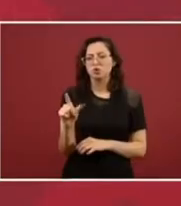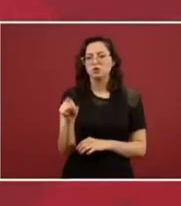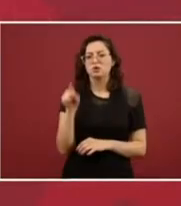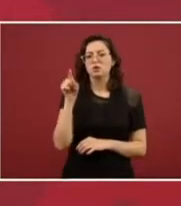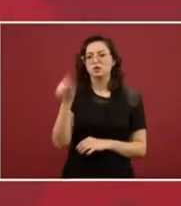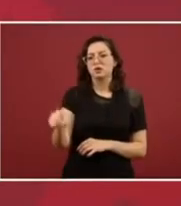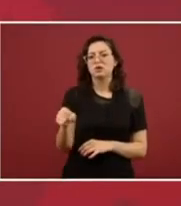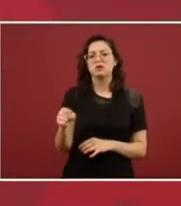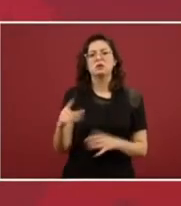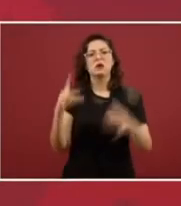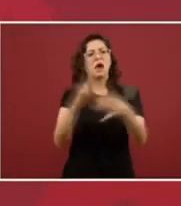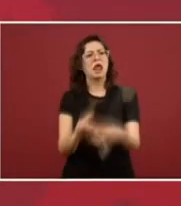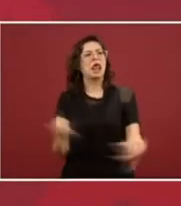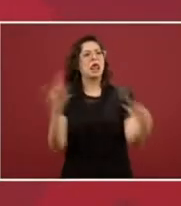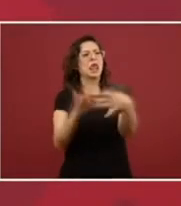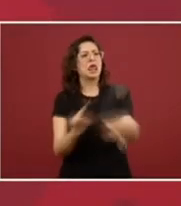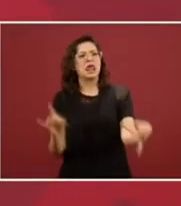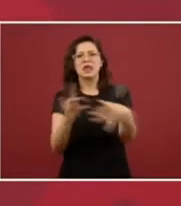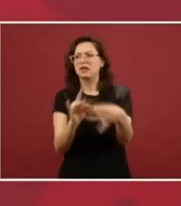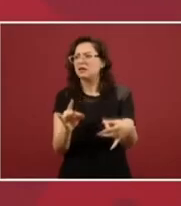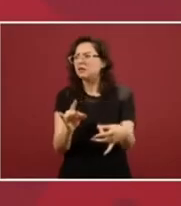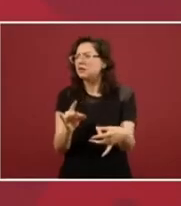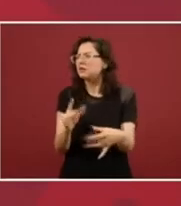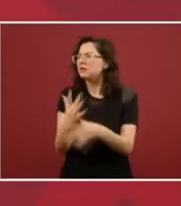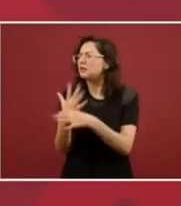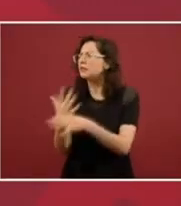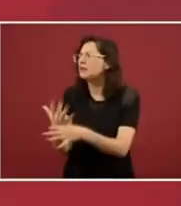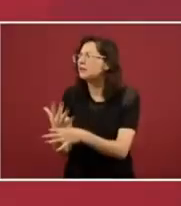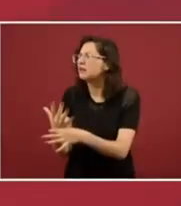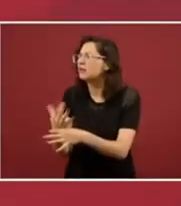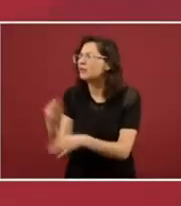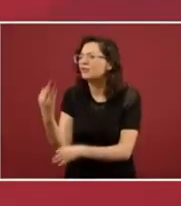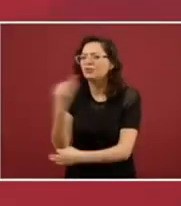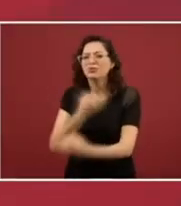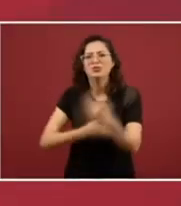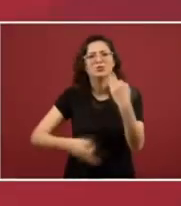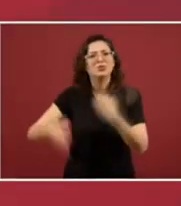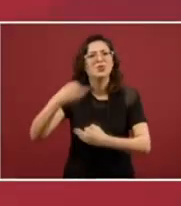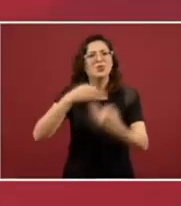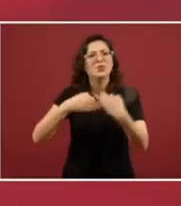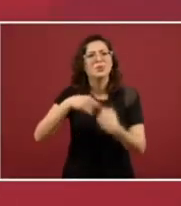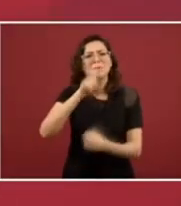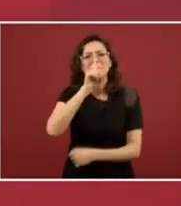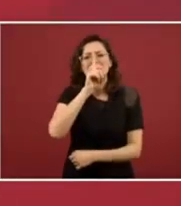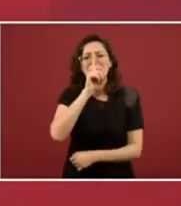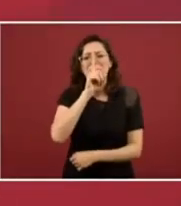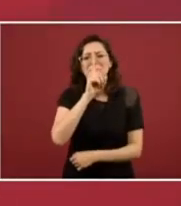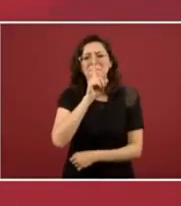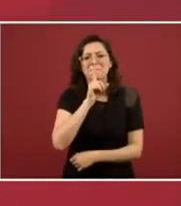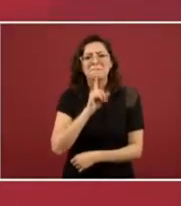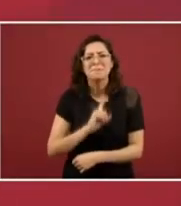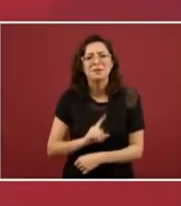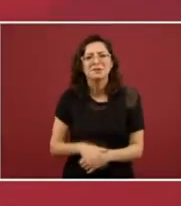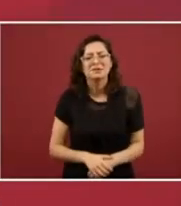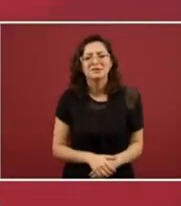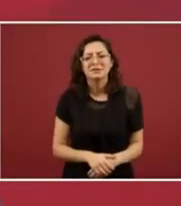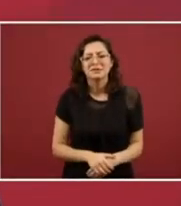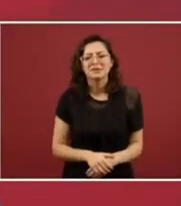que diciendo cosas que son completamente falsas, absolutamente falsas, horas más tarde